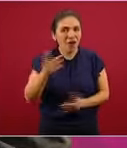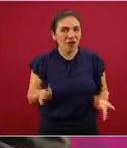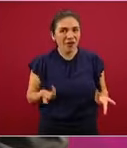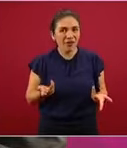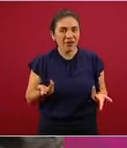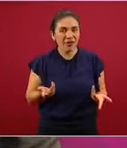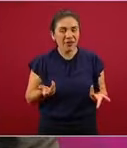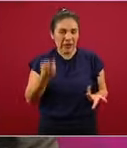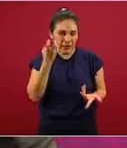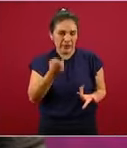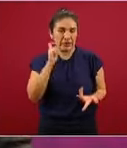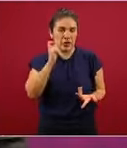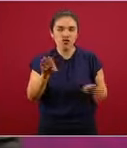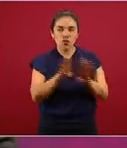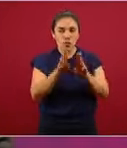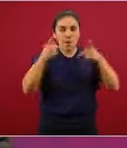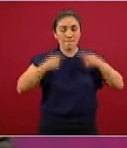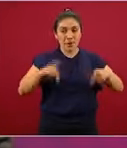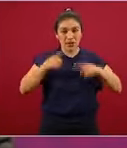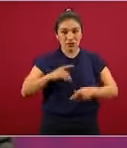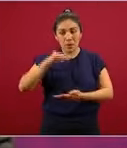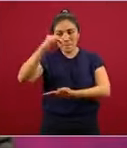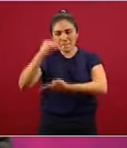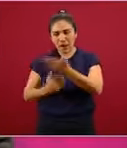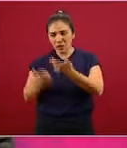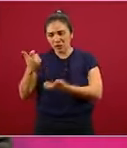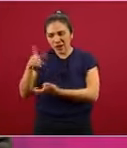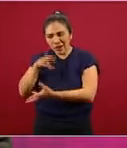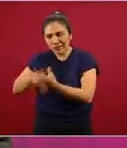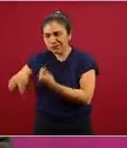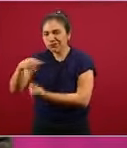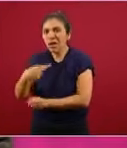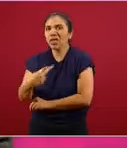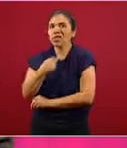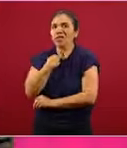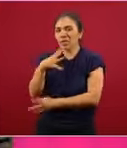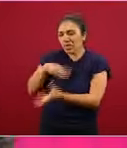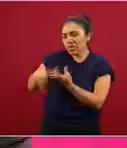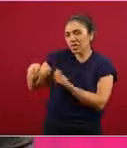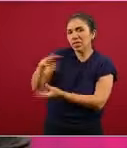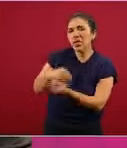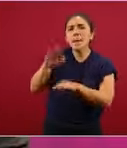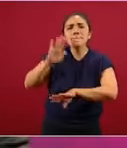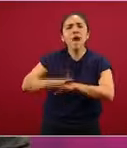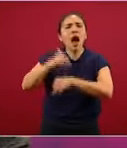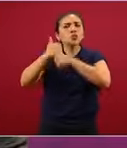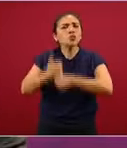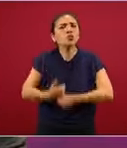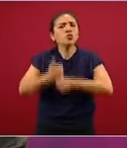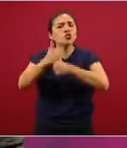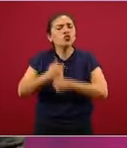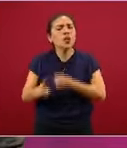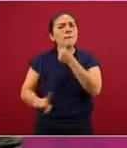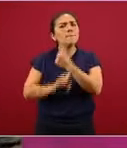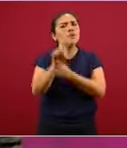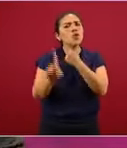que las personas con menor capacidad financiera sufren mayores